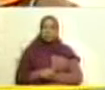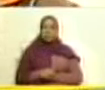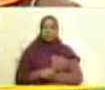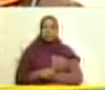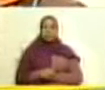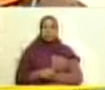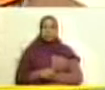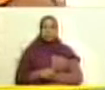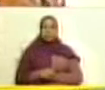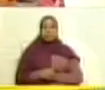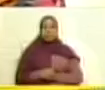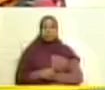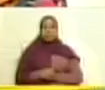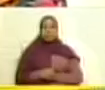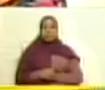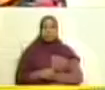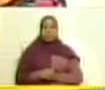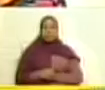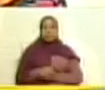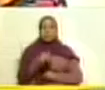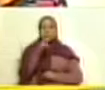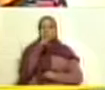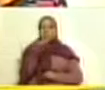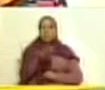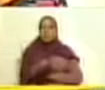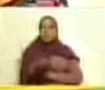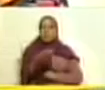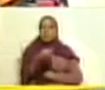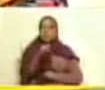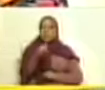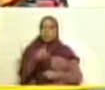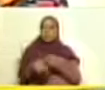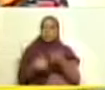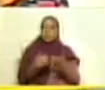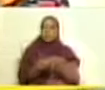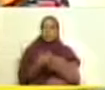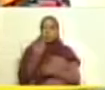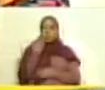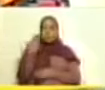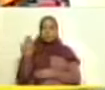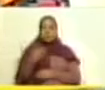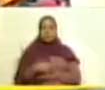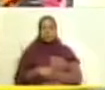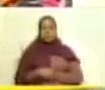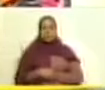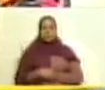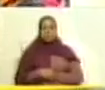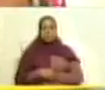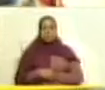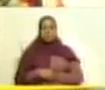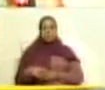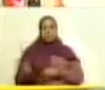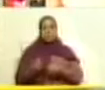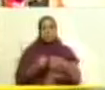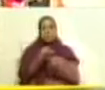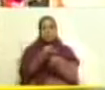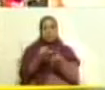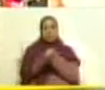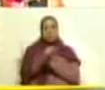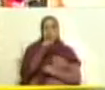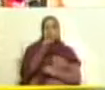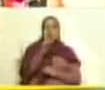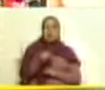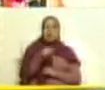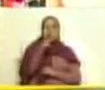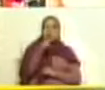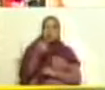También hemos escuchado a María Vizcarrondo, psicóloga del movimiento ecosocialista ECOBEM.